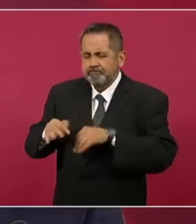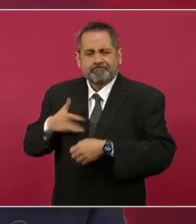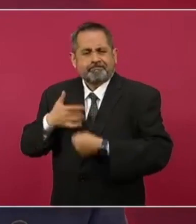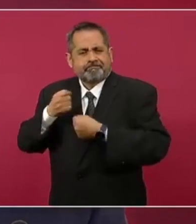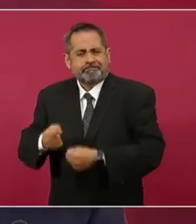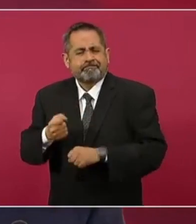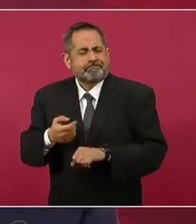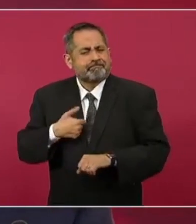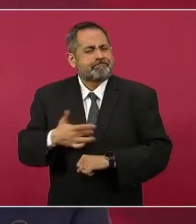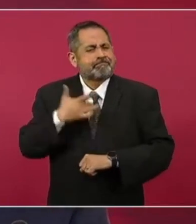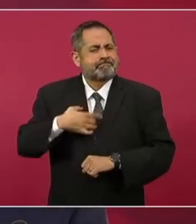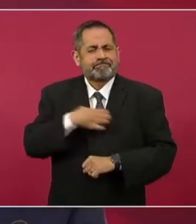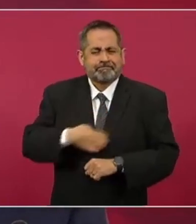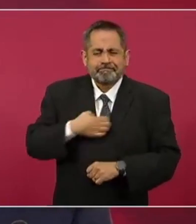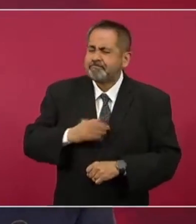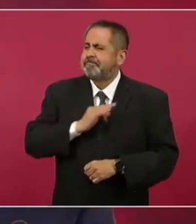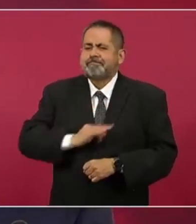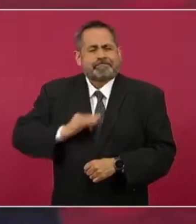siento muy contento, soy muy feliz.